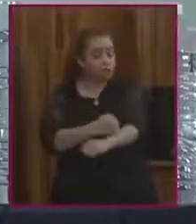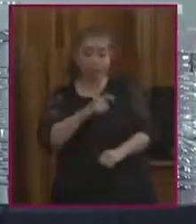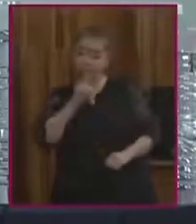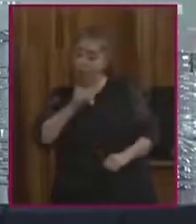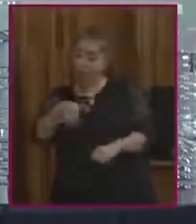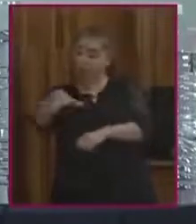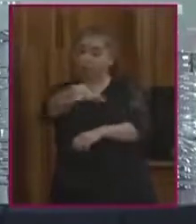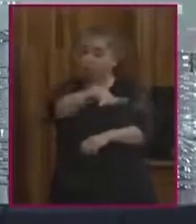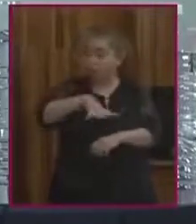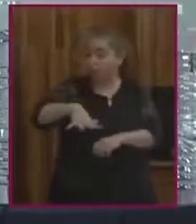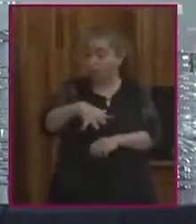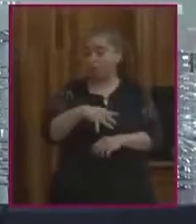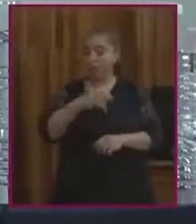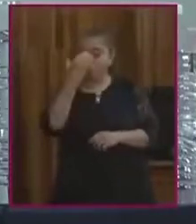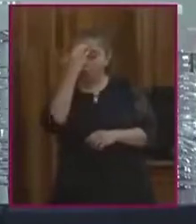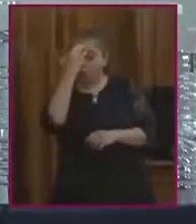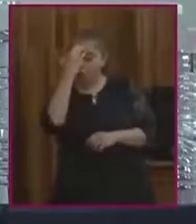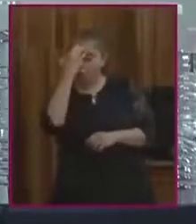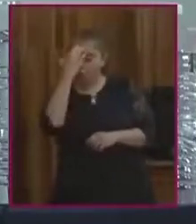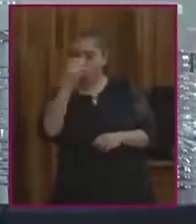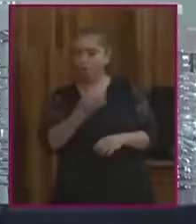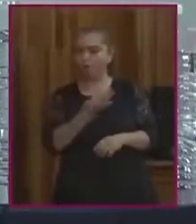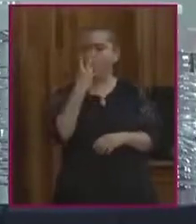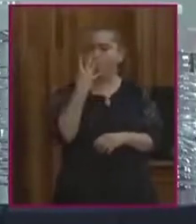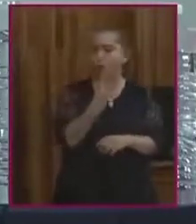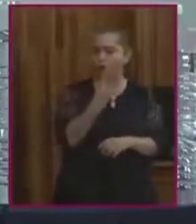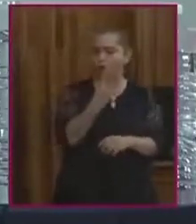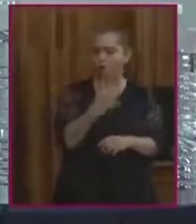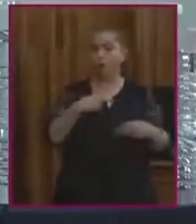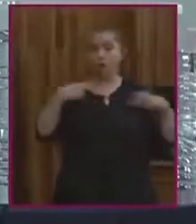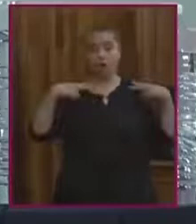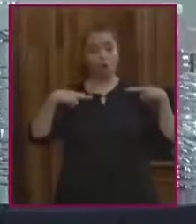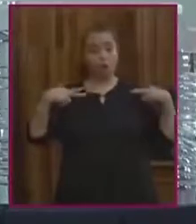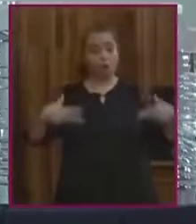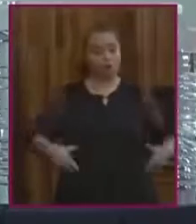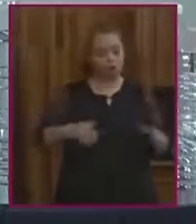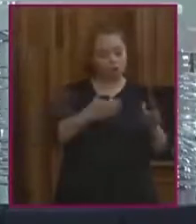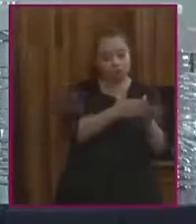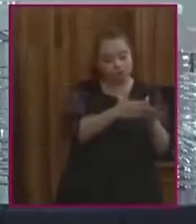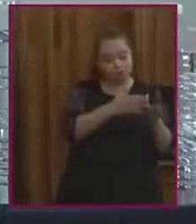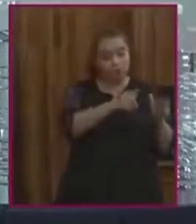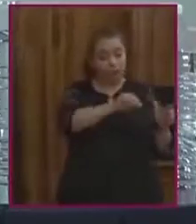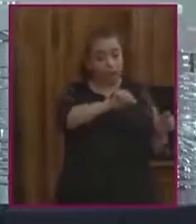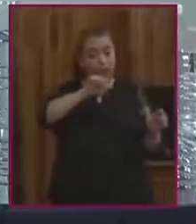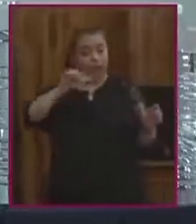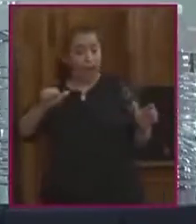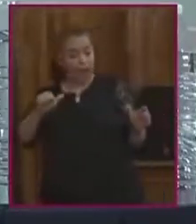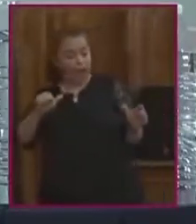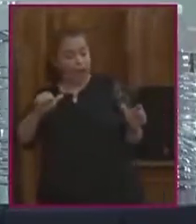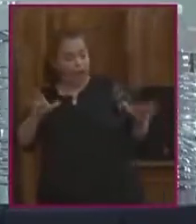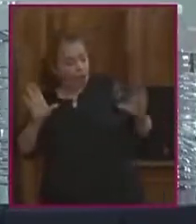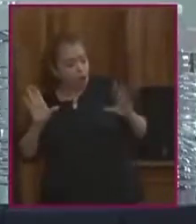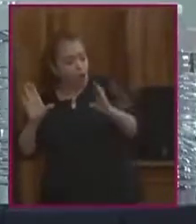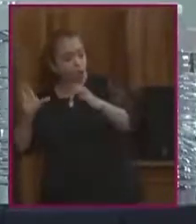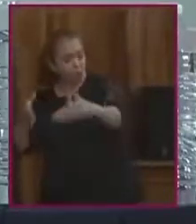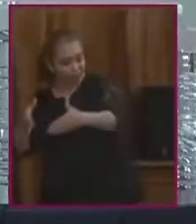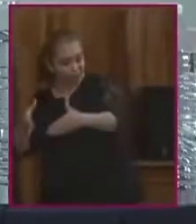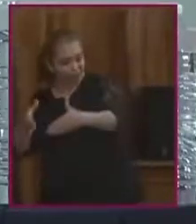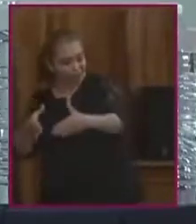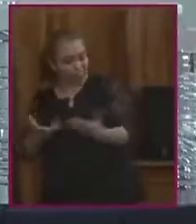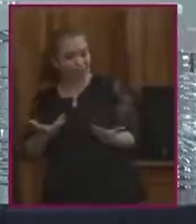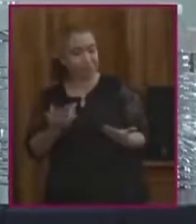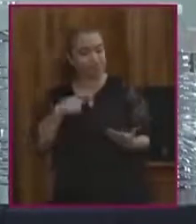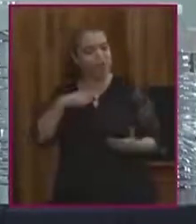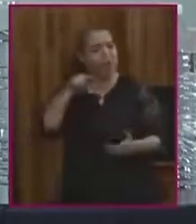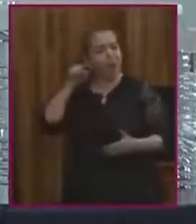conocimiento 4, que se refiere de lo humano a lo comunitario, también lo celebro que esté incorporado, porque de